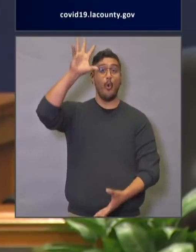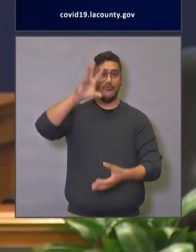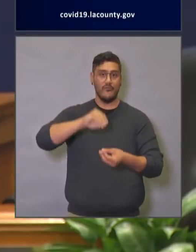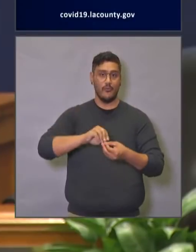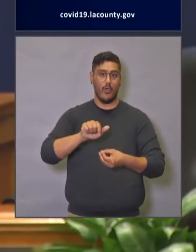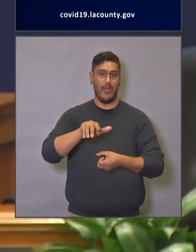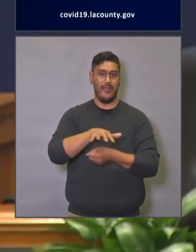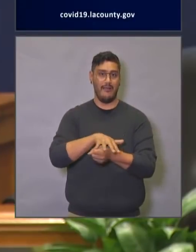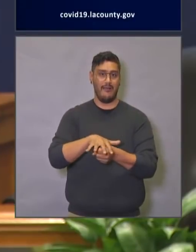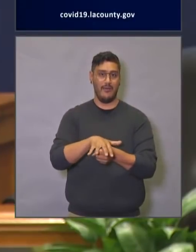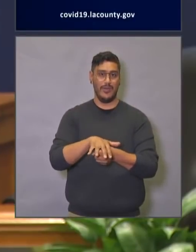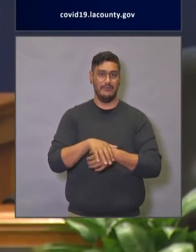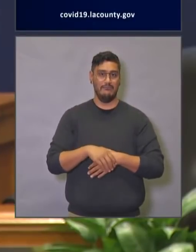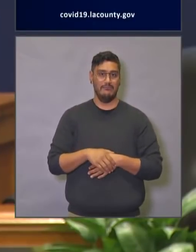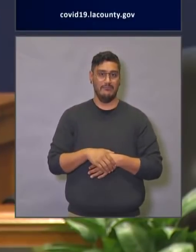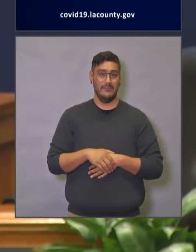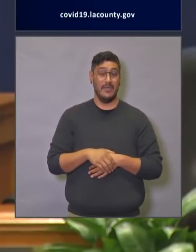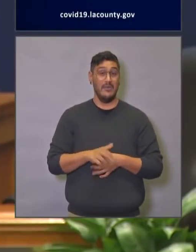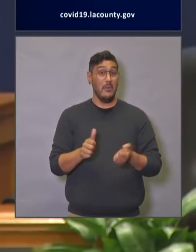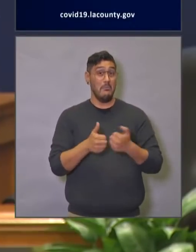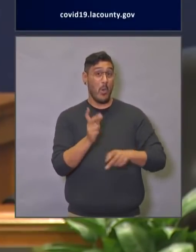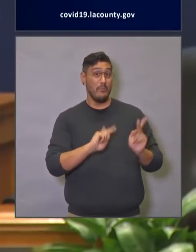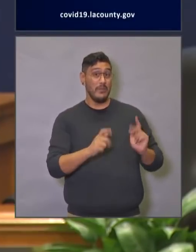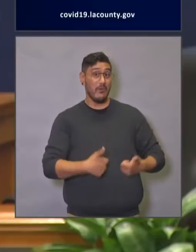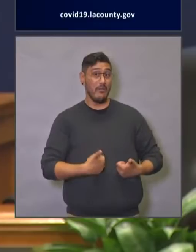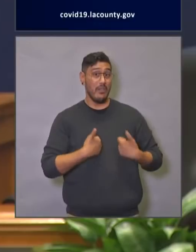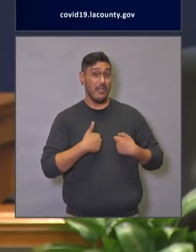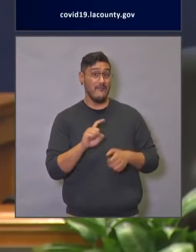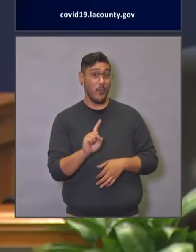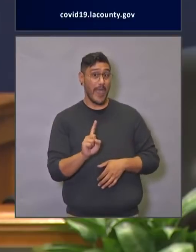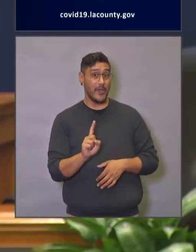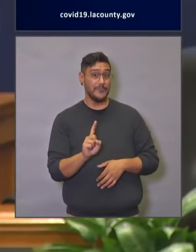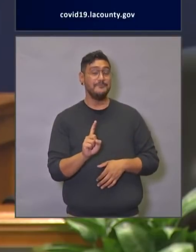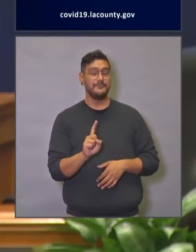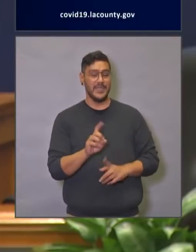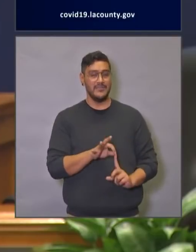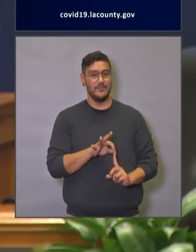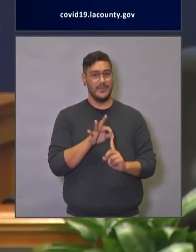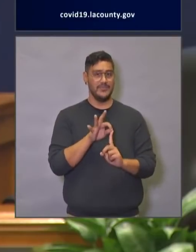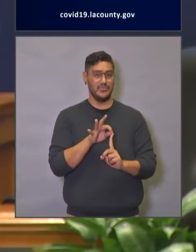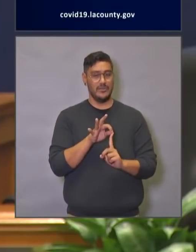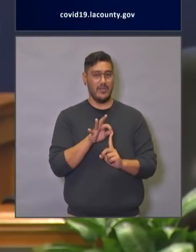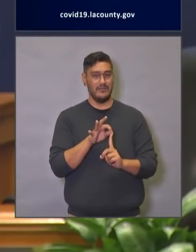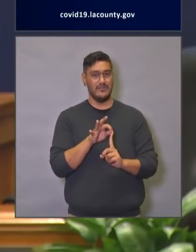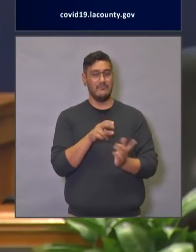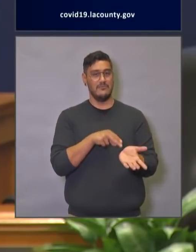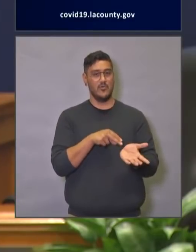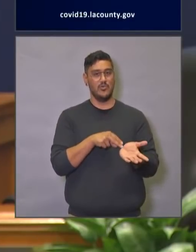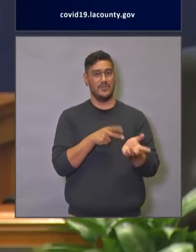fallecimientos. La mayoría de estas personas residían en centros de enfermería especializada.